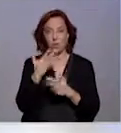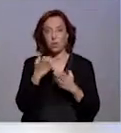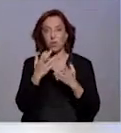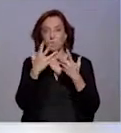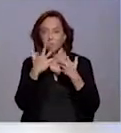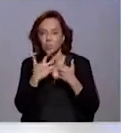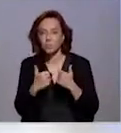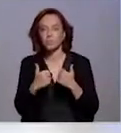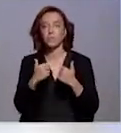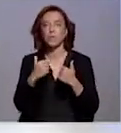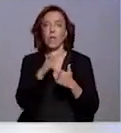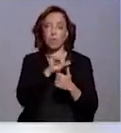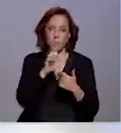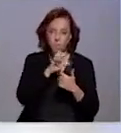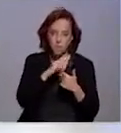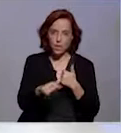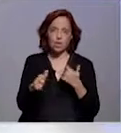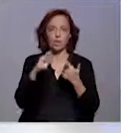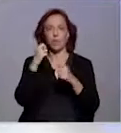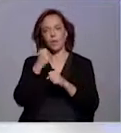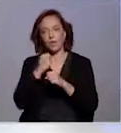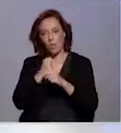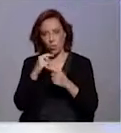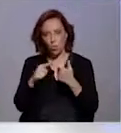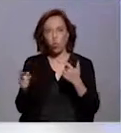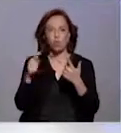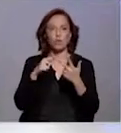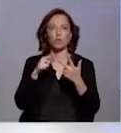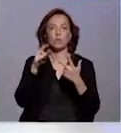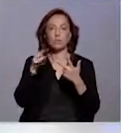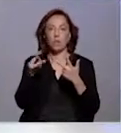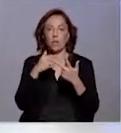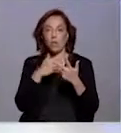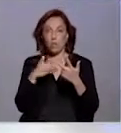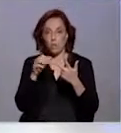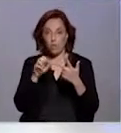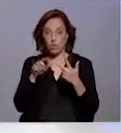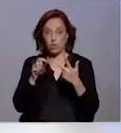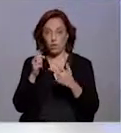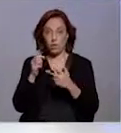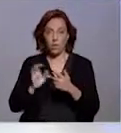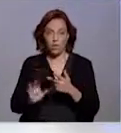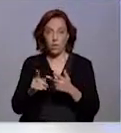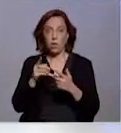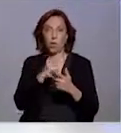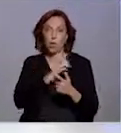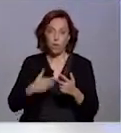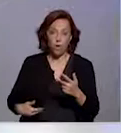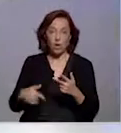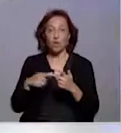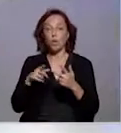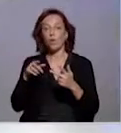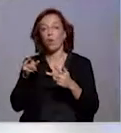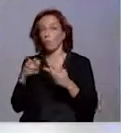trabajadores para que los cambios que se vayan produciendo a nivel del trabajo que son muchos son muchos y yo te diría que hoy el trabajo tal como lo